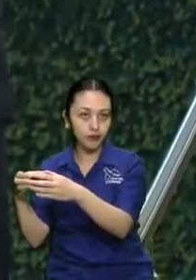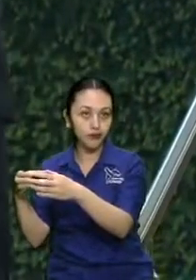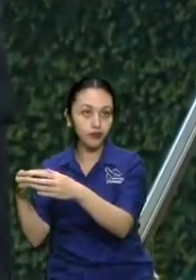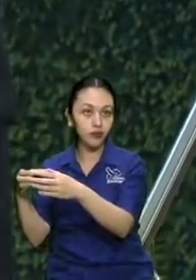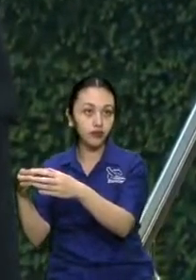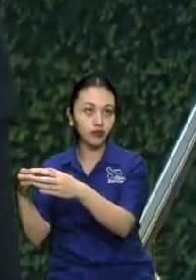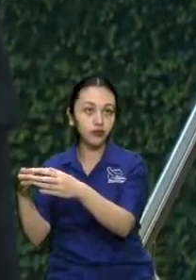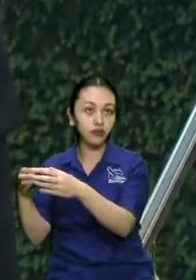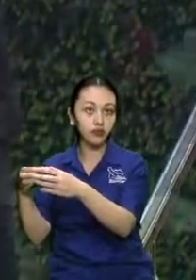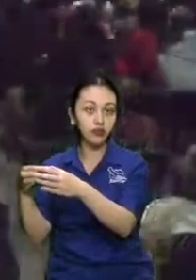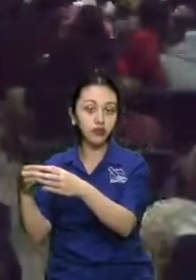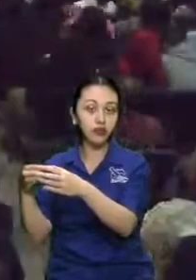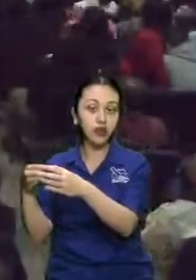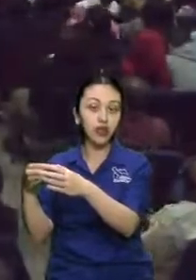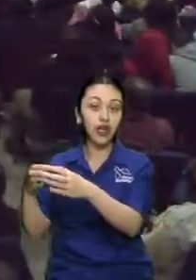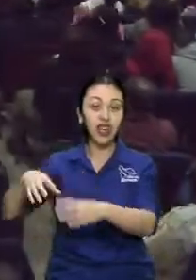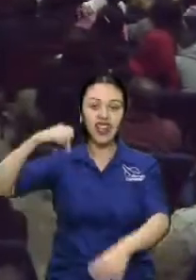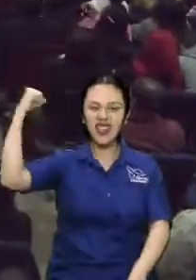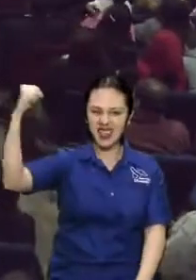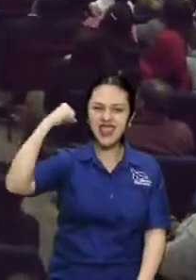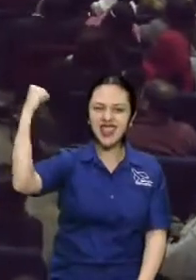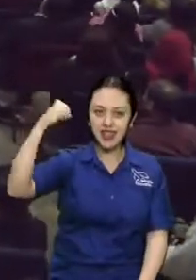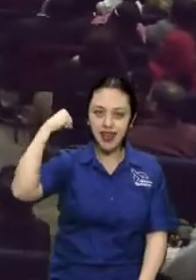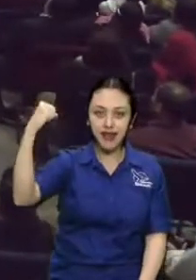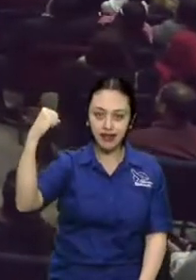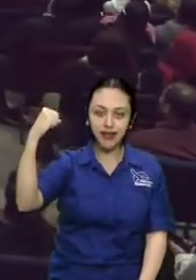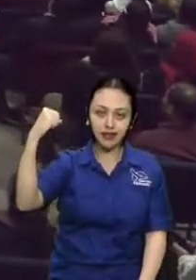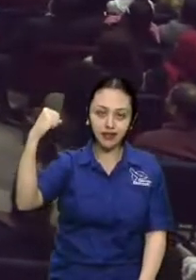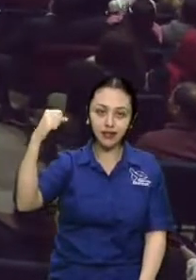del otro peso.